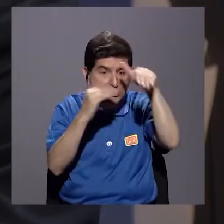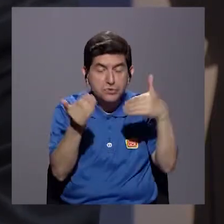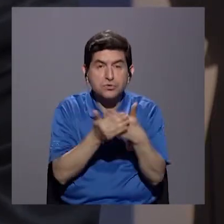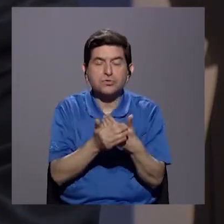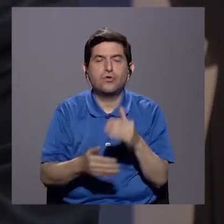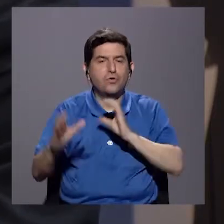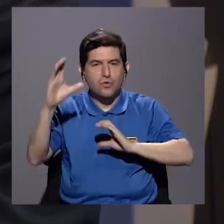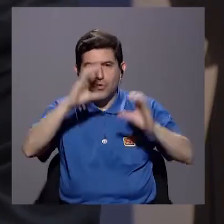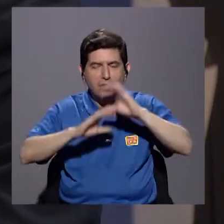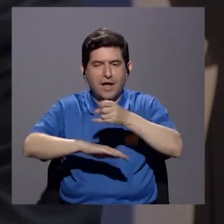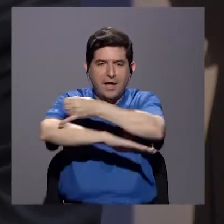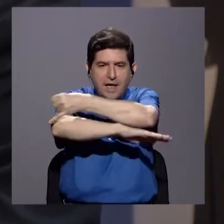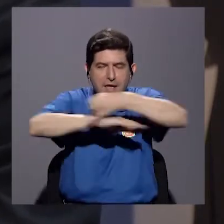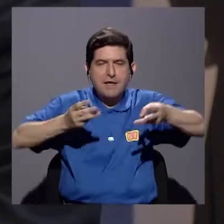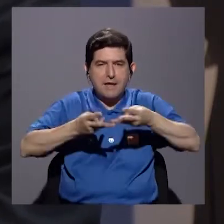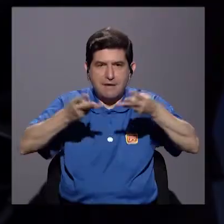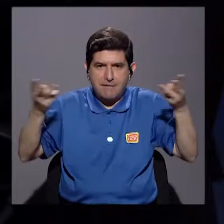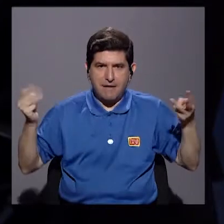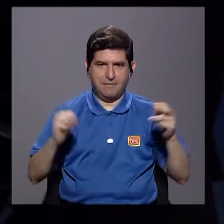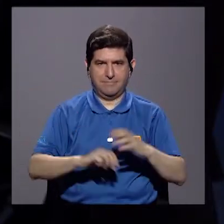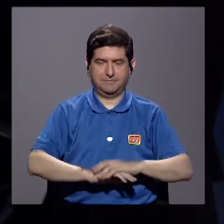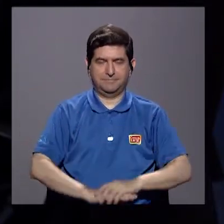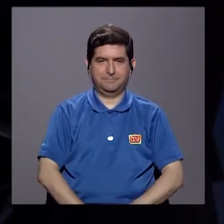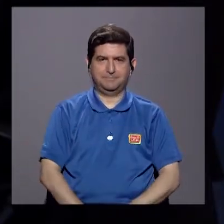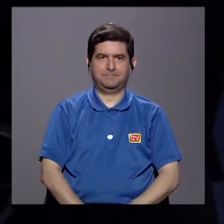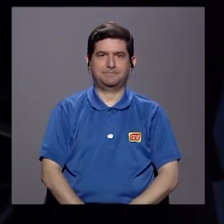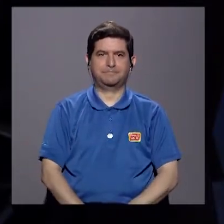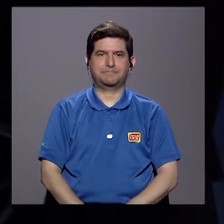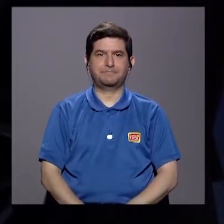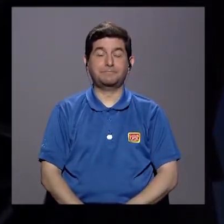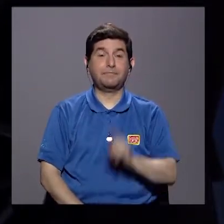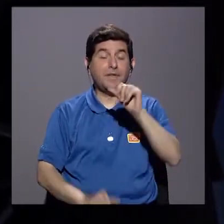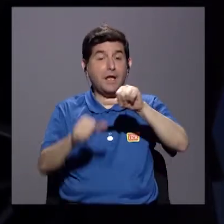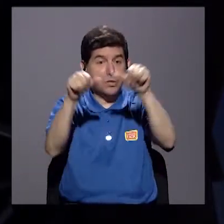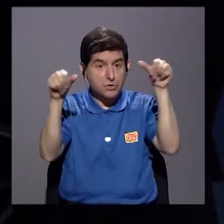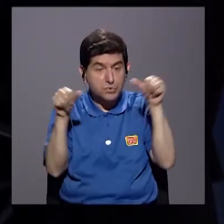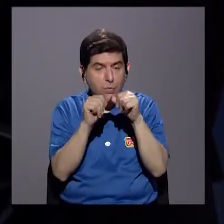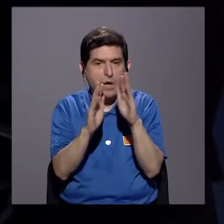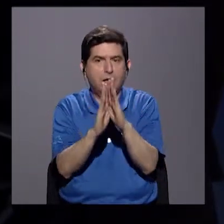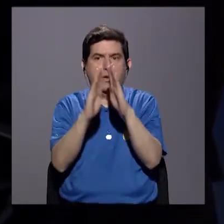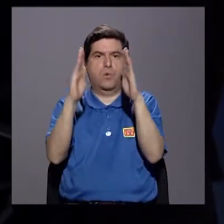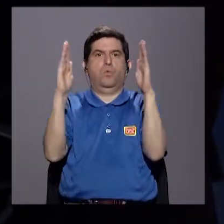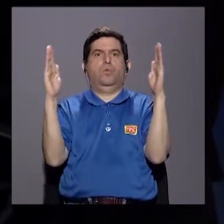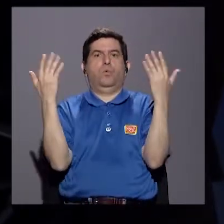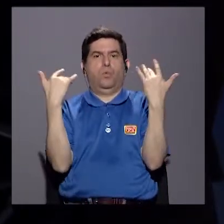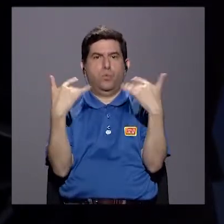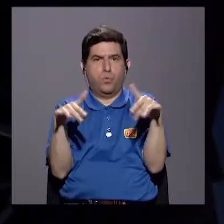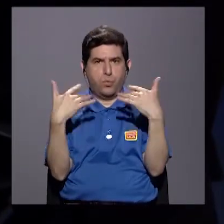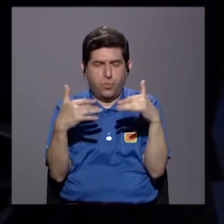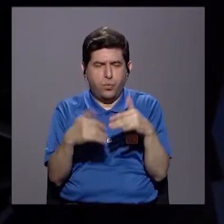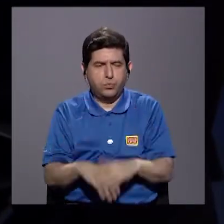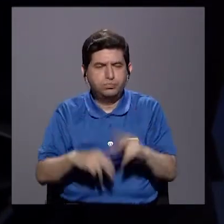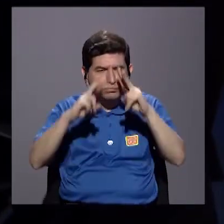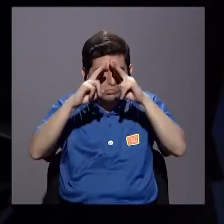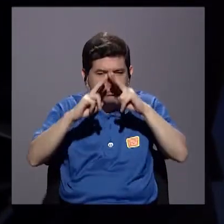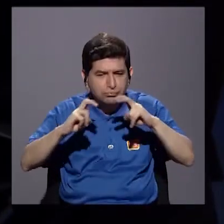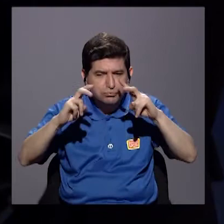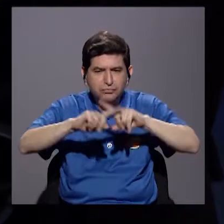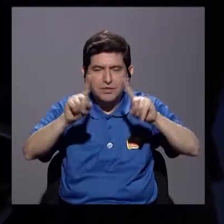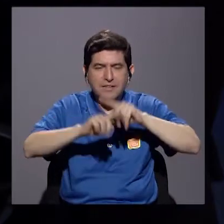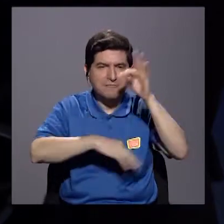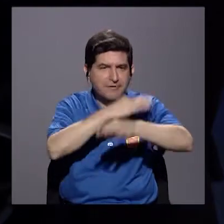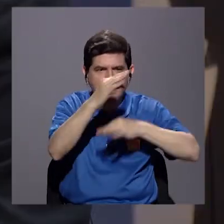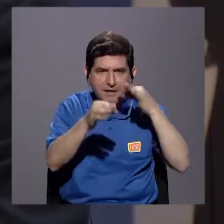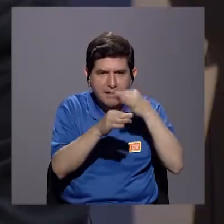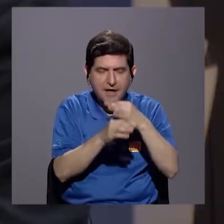área de ciencia e ingeniería de los materiales. Es un campo amplísimo, ¿verdad?, que ha venido explorándose de diferentes